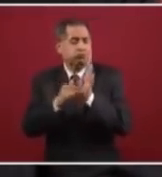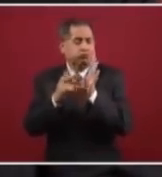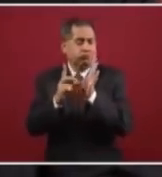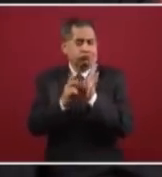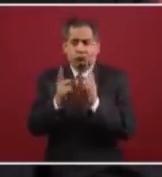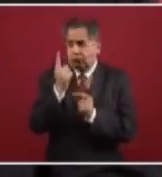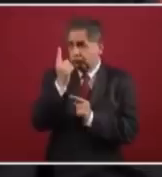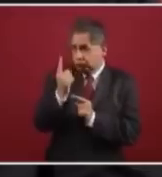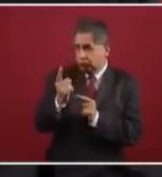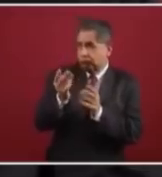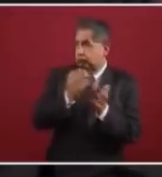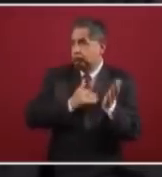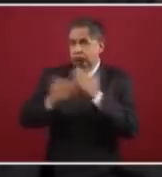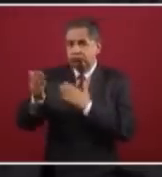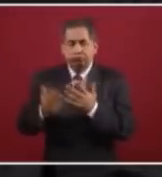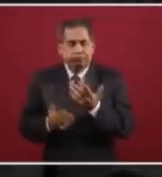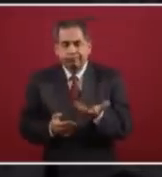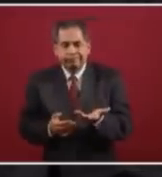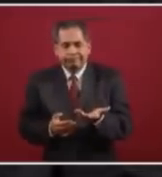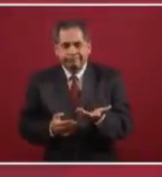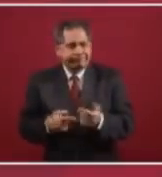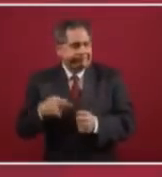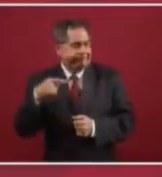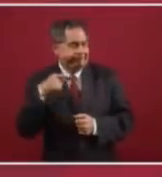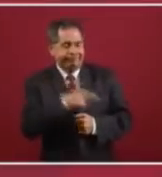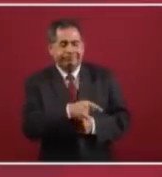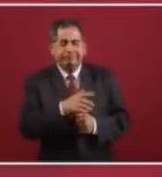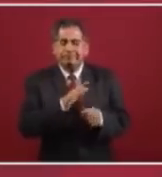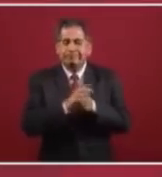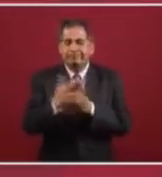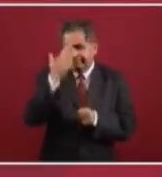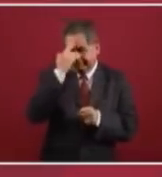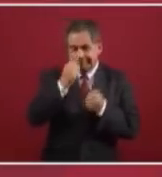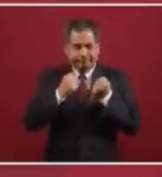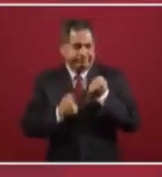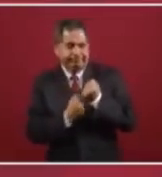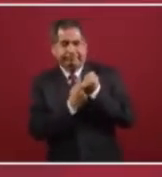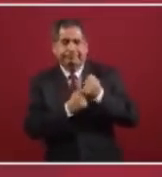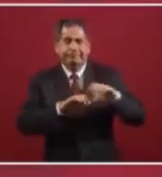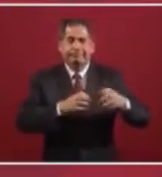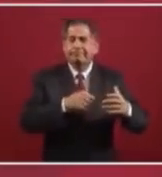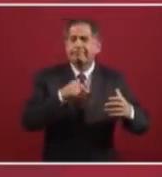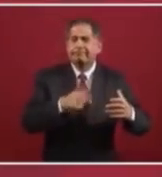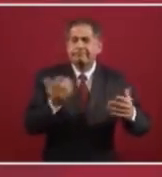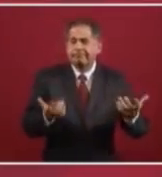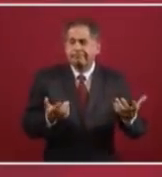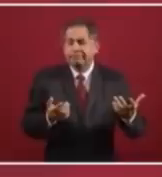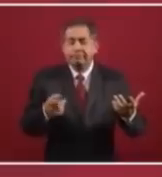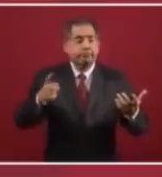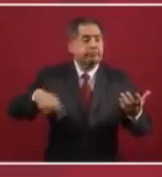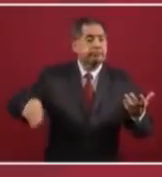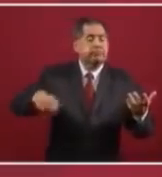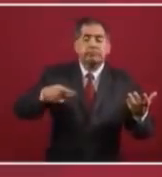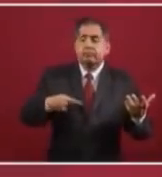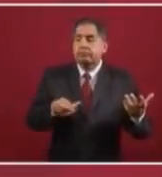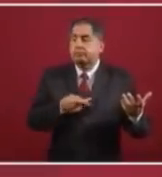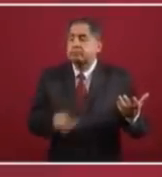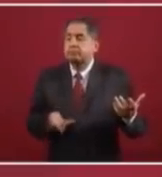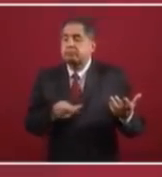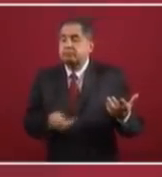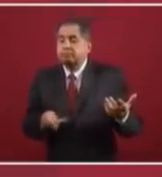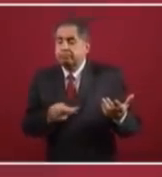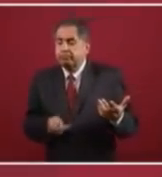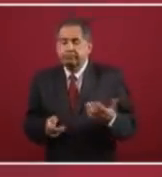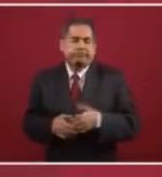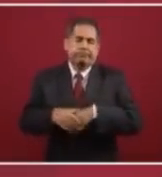se sustenta en el empobrecimiento de